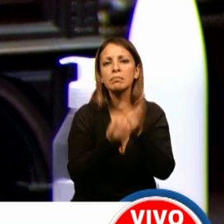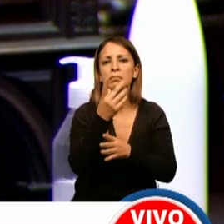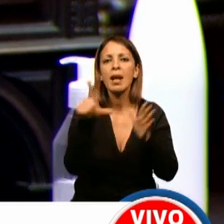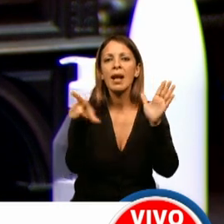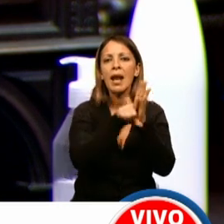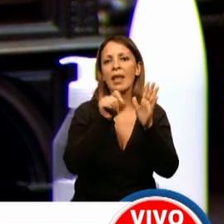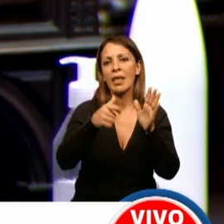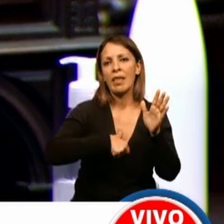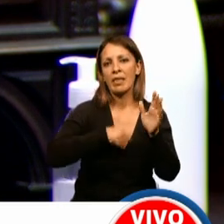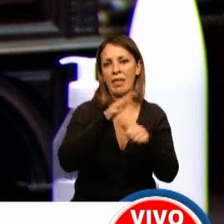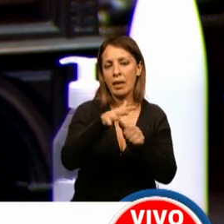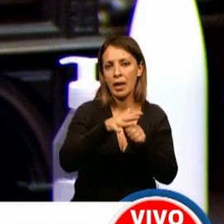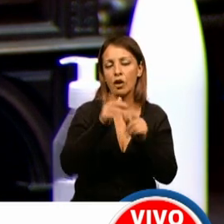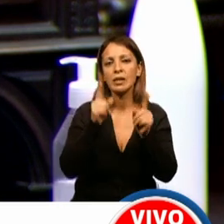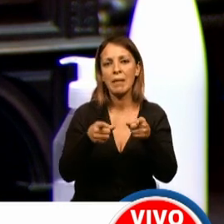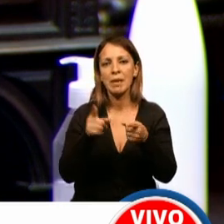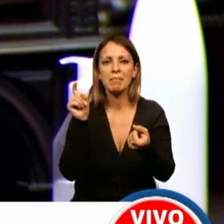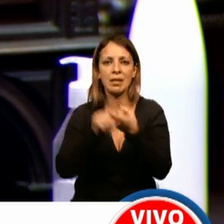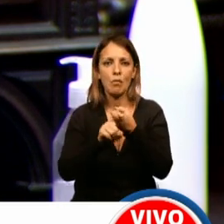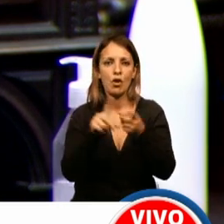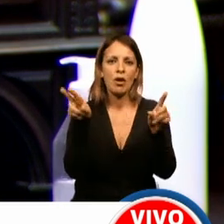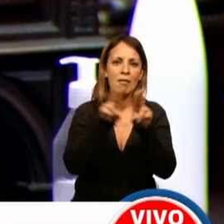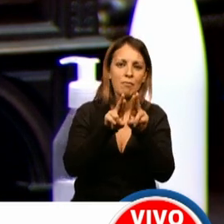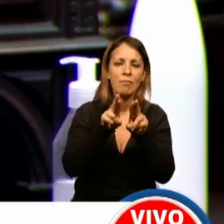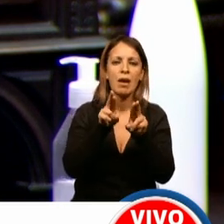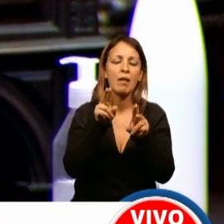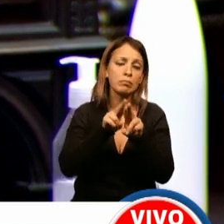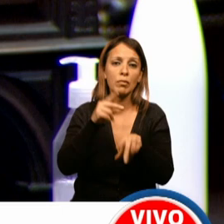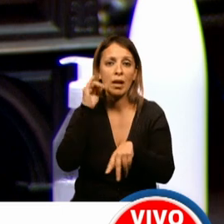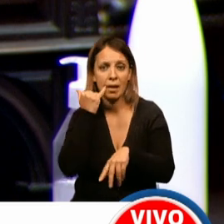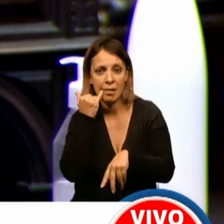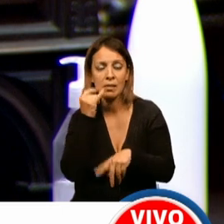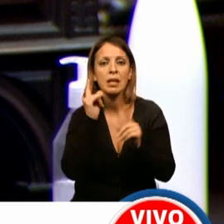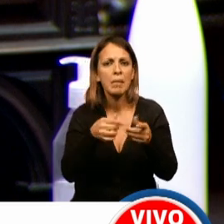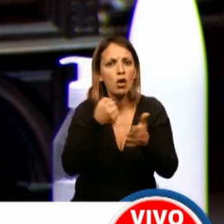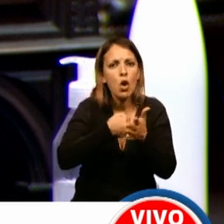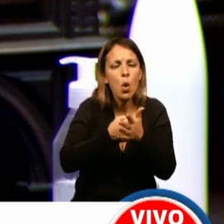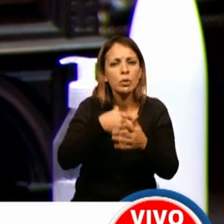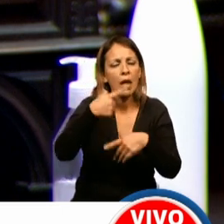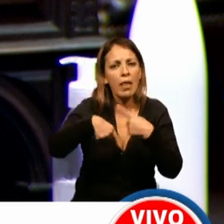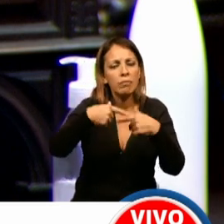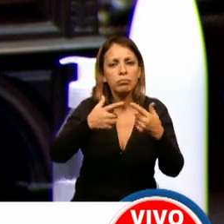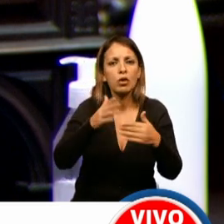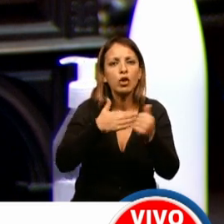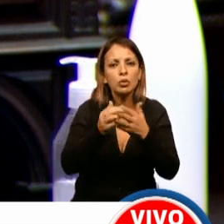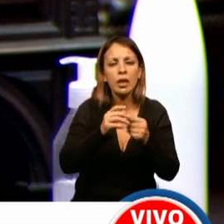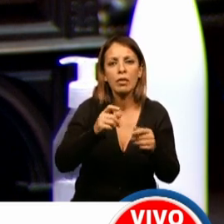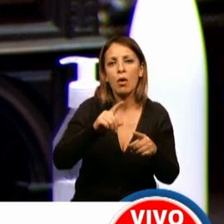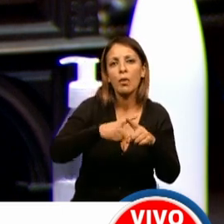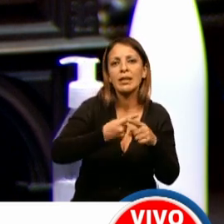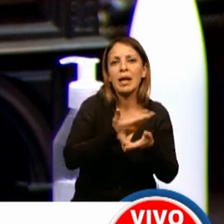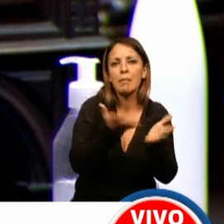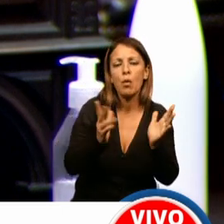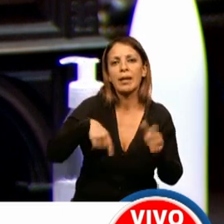identidad de género y el matrimonio igualitario ejemplo de conquistas productos de una lucha popular construyendo y generando políticas públicas